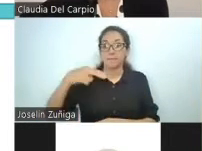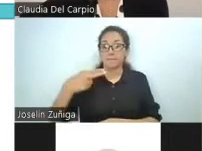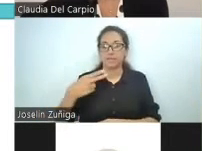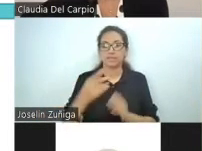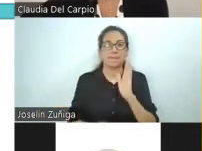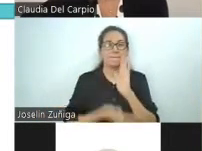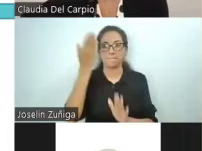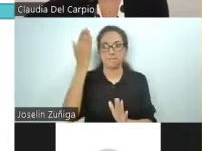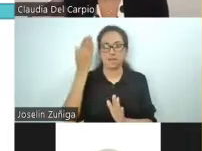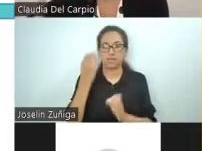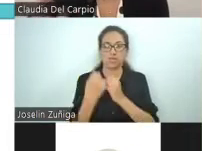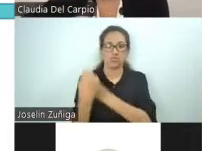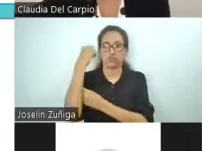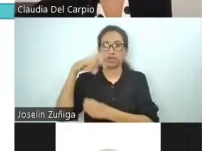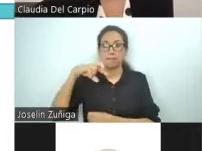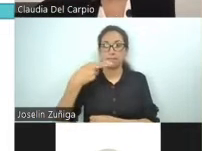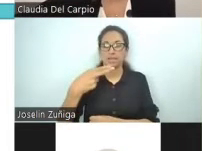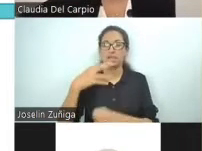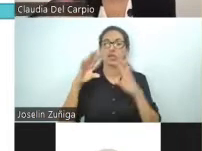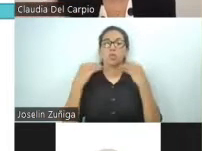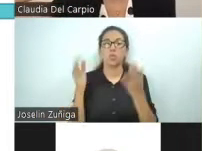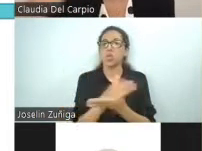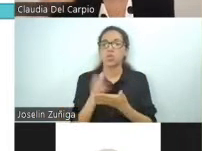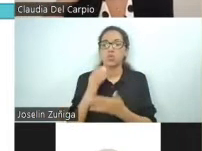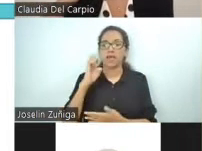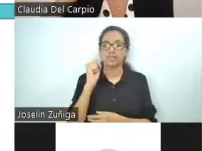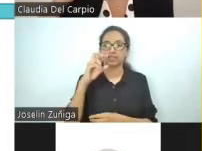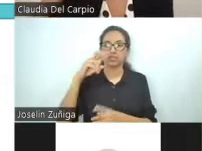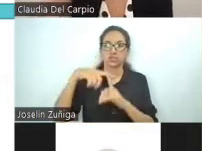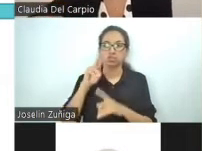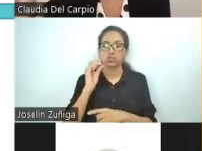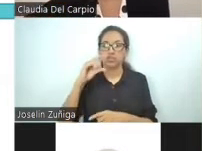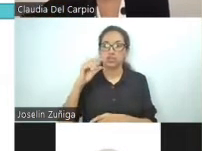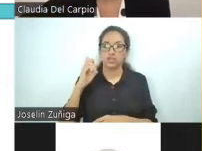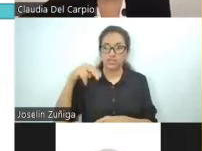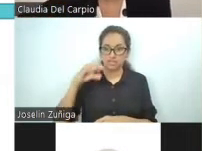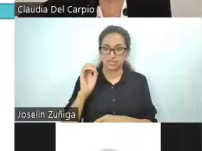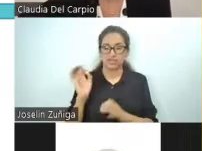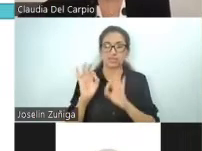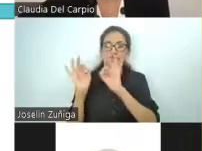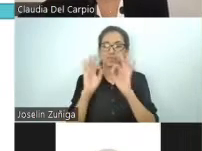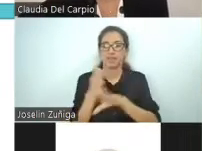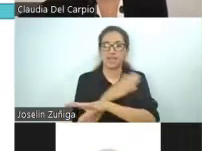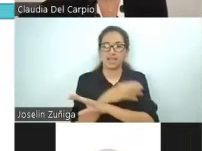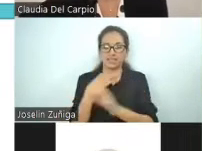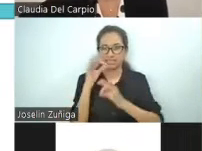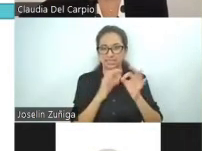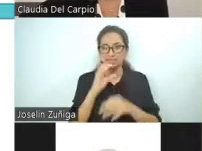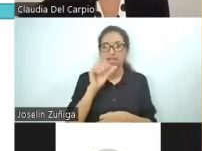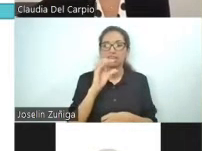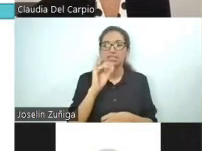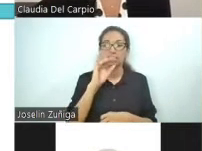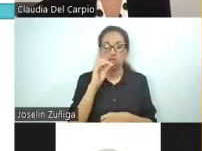más alcalino porque no hay niveles de estrógeno y por lo tanto no hay todo lo que hablábamos de la degradación del glucógeno y la producción de ácido